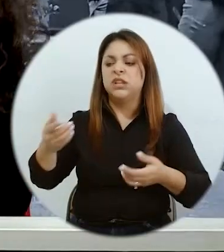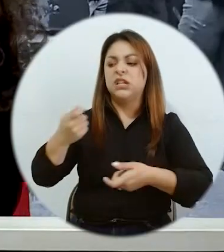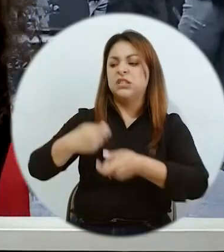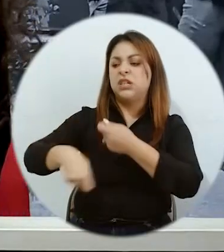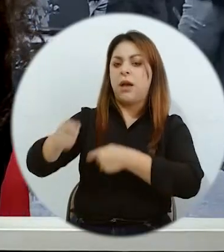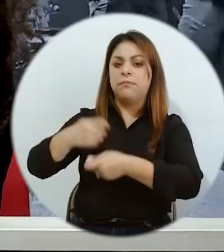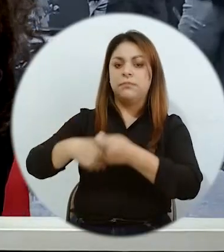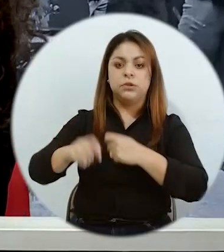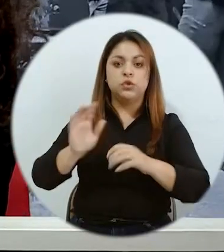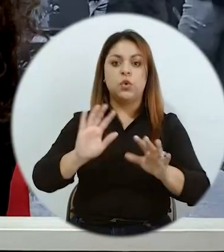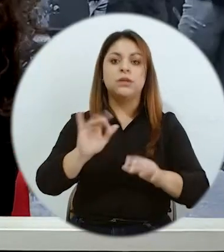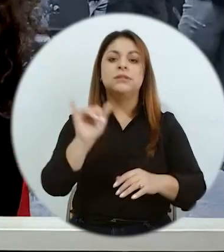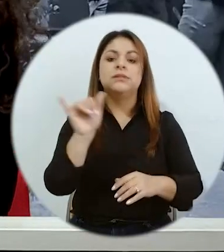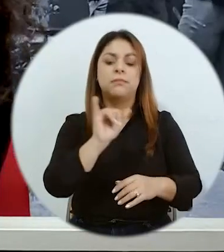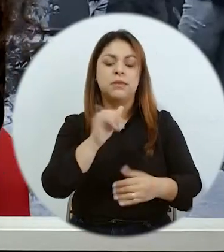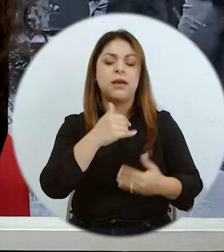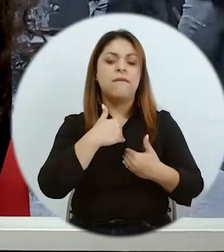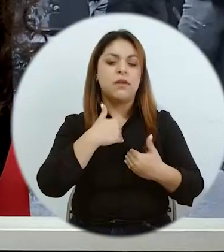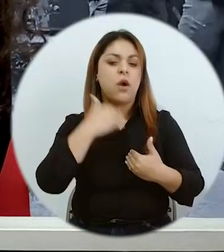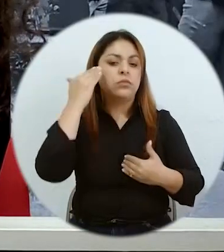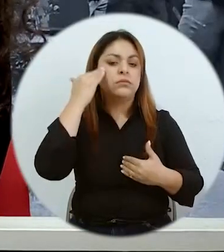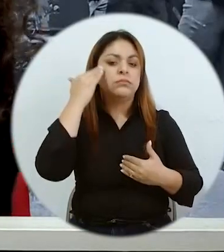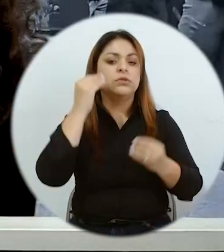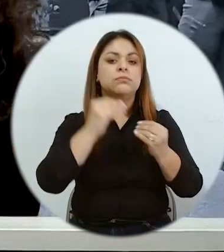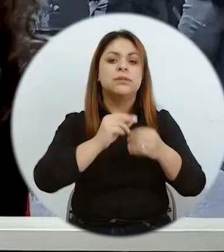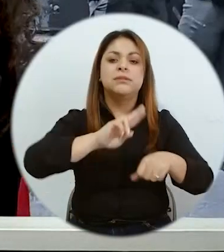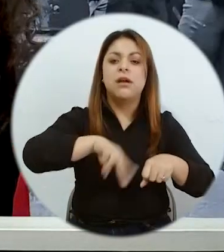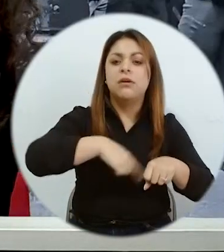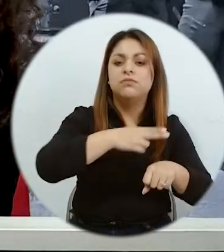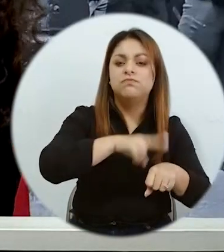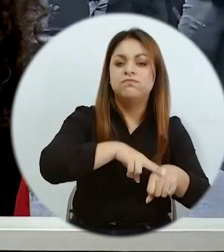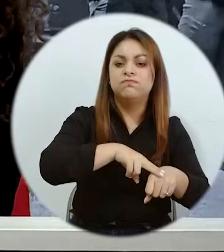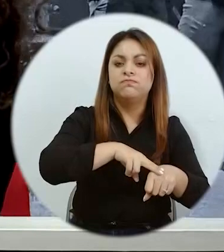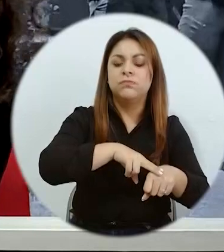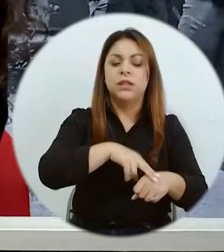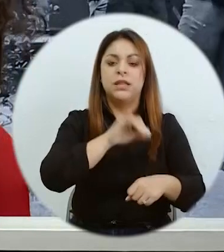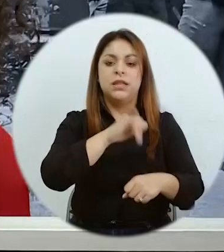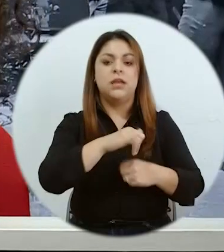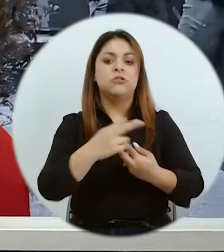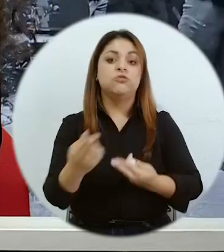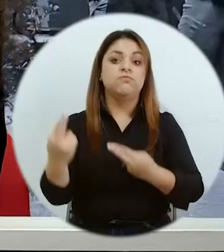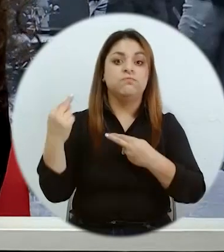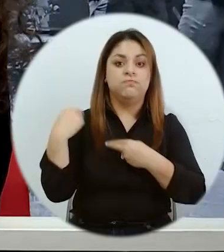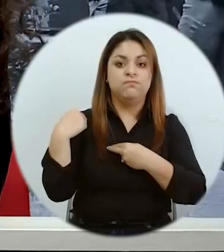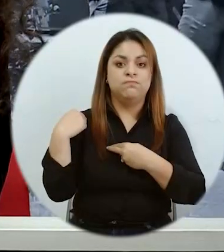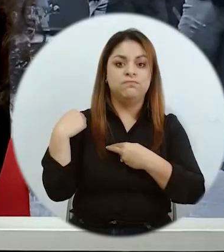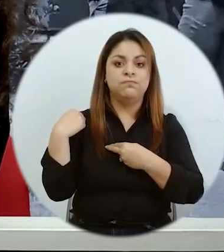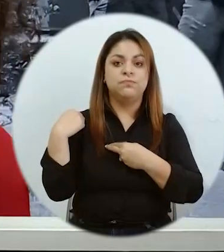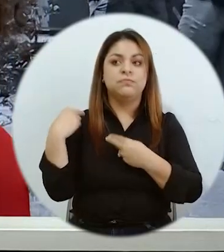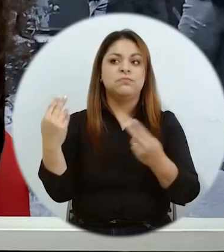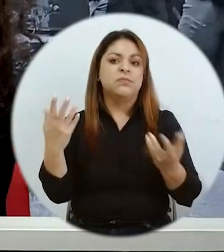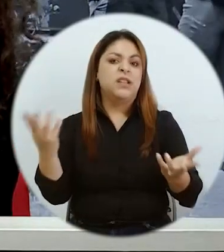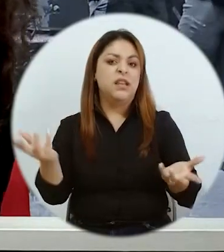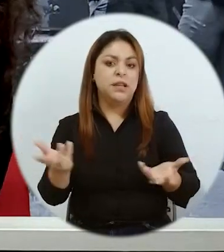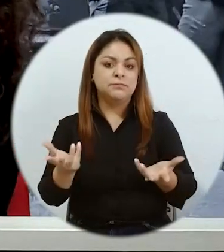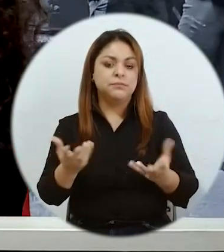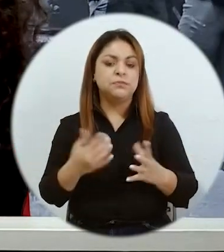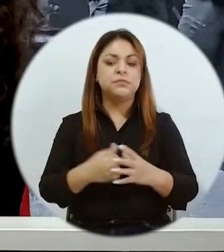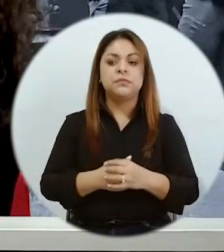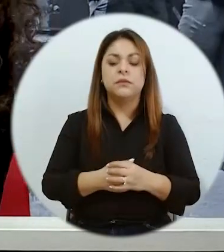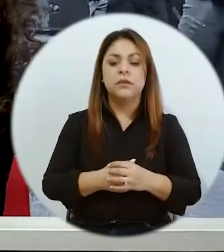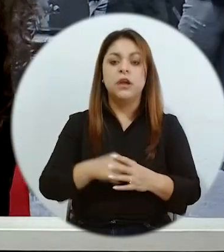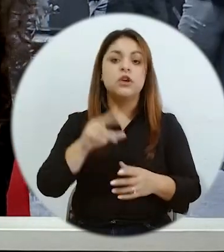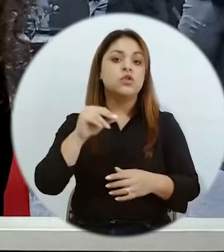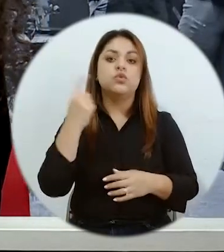que involucrábamos unos conocimientos más holísticos, ¿verdad? Y esa responsabilidad, pues sí, más holística, que tenía que